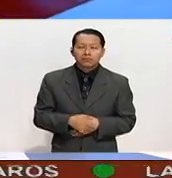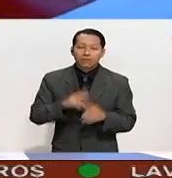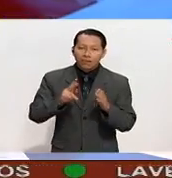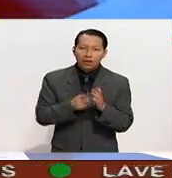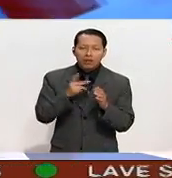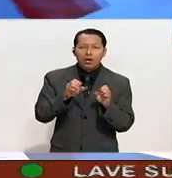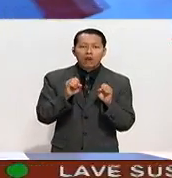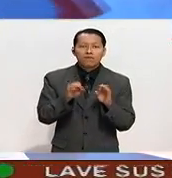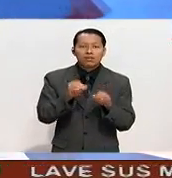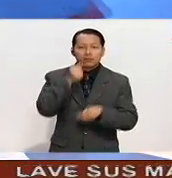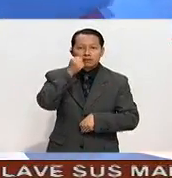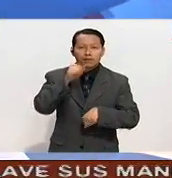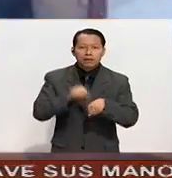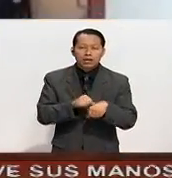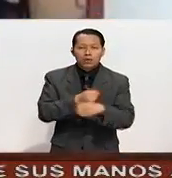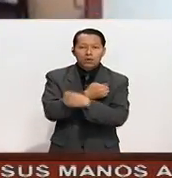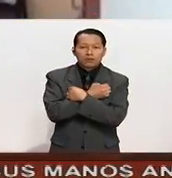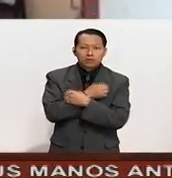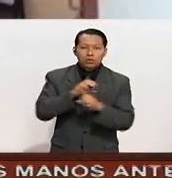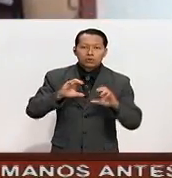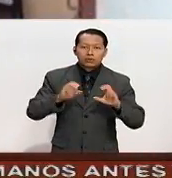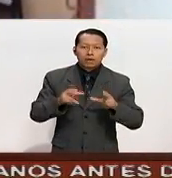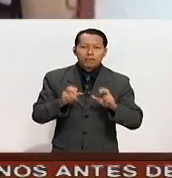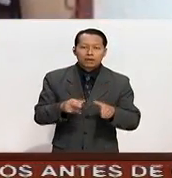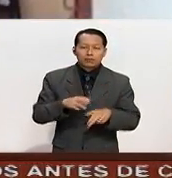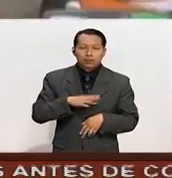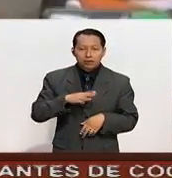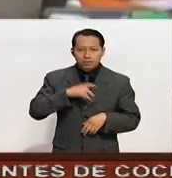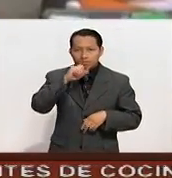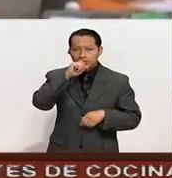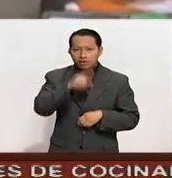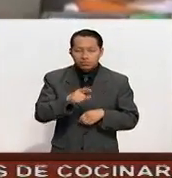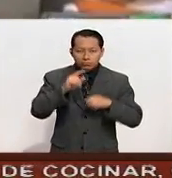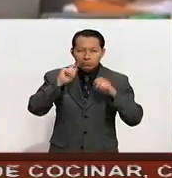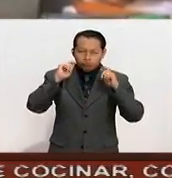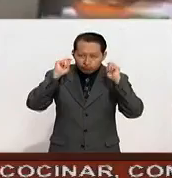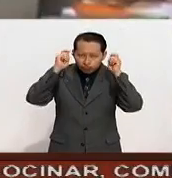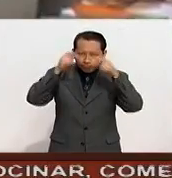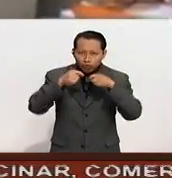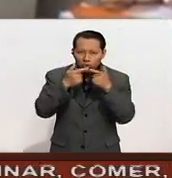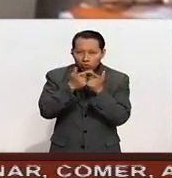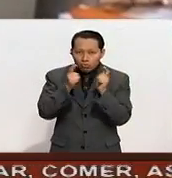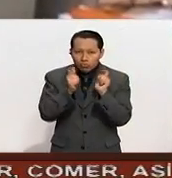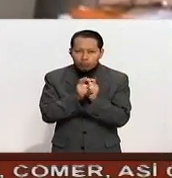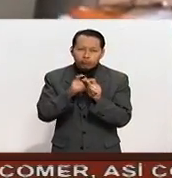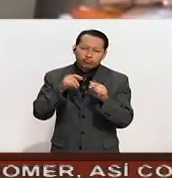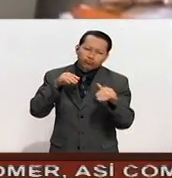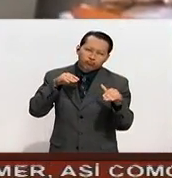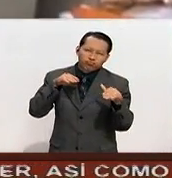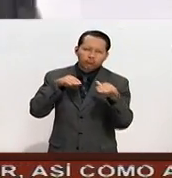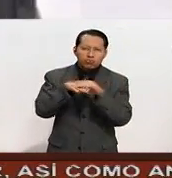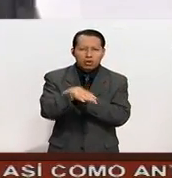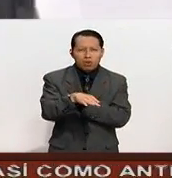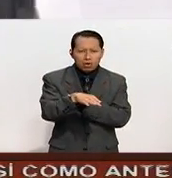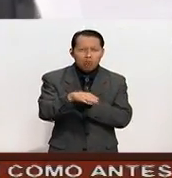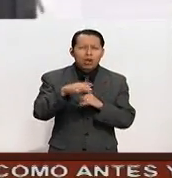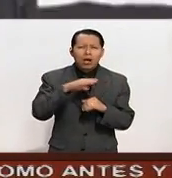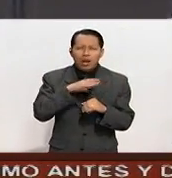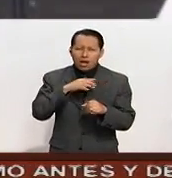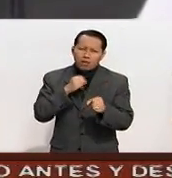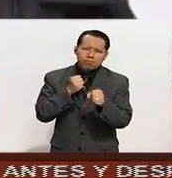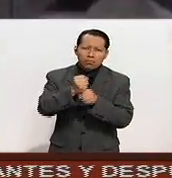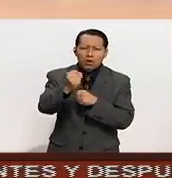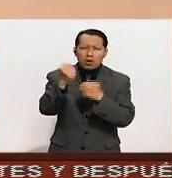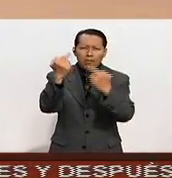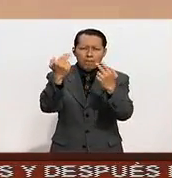las oficinas de la Secretaría de Educación de Chiapas fueron vandalizadas. Un grupo de encapuchados irrumpió de forma violenta, causó destrozos